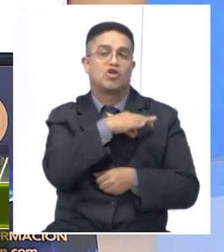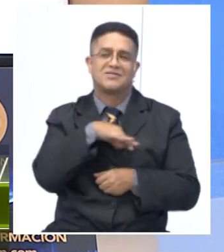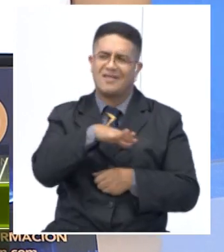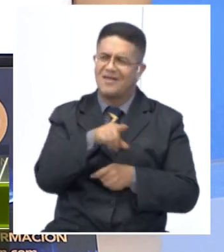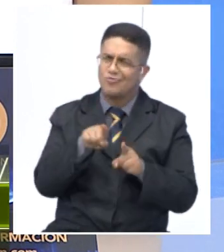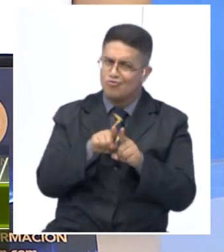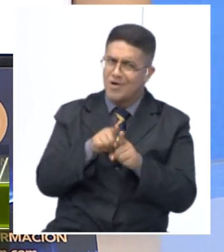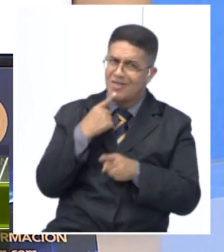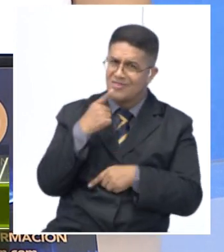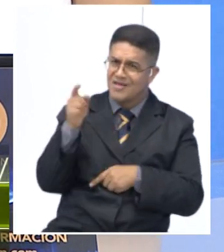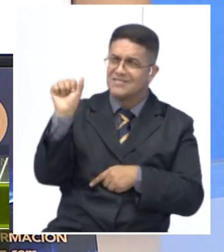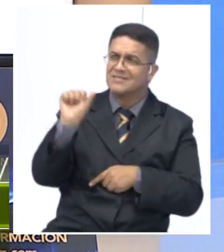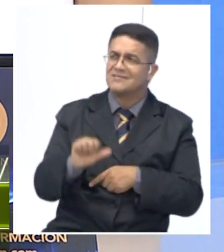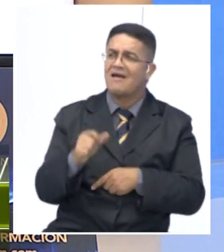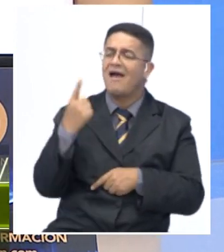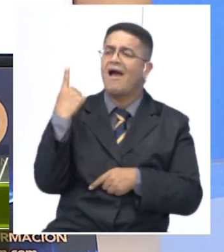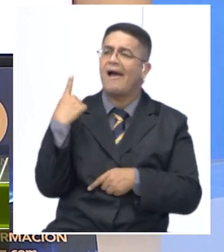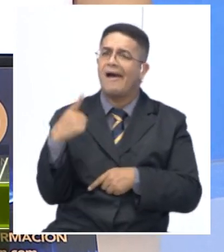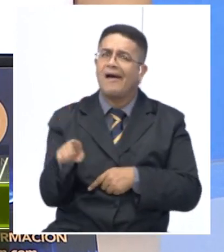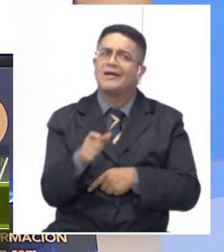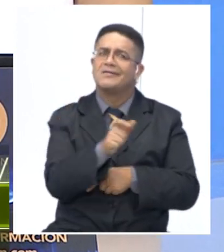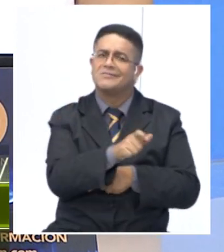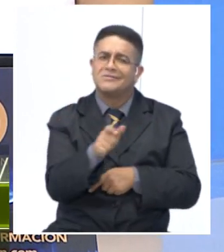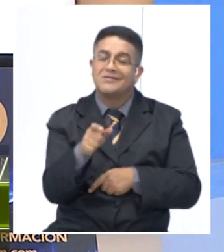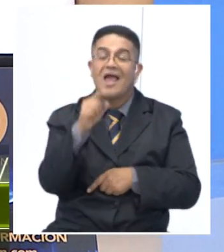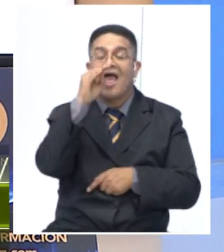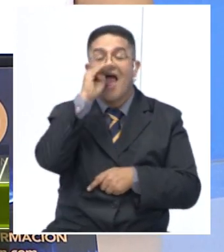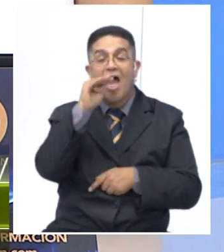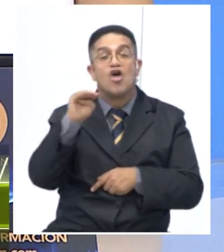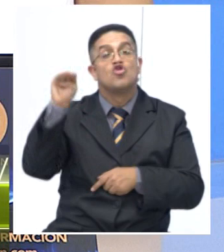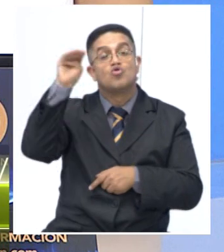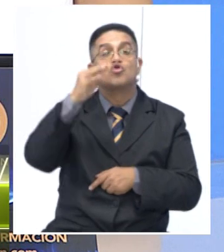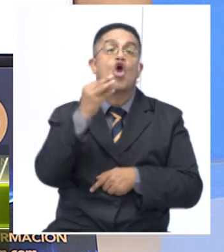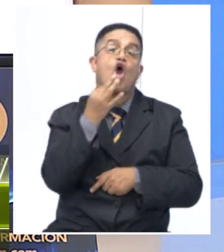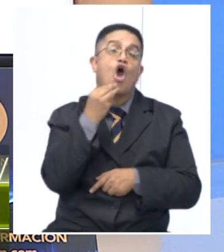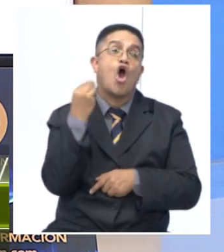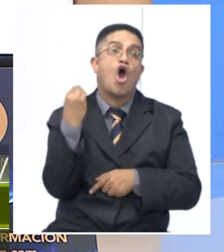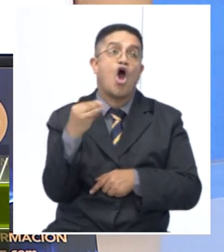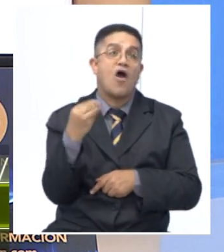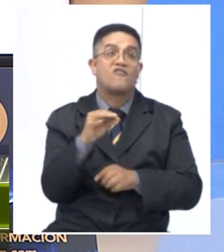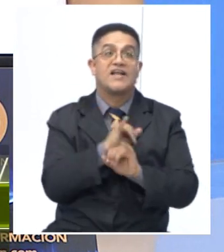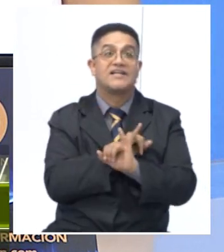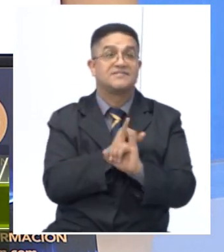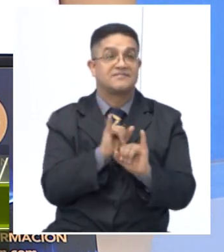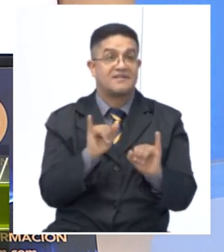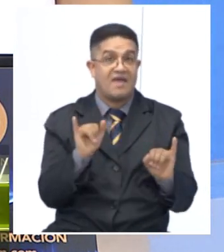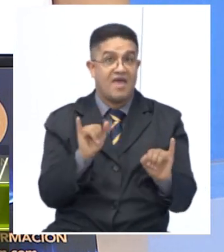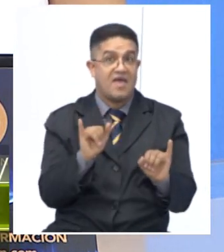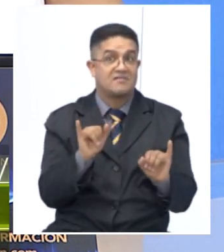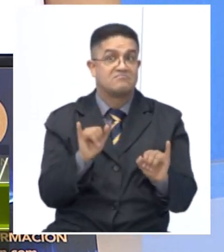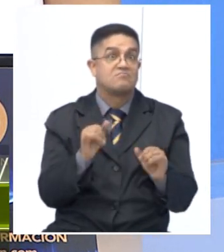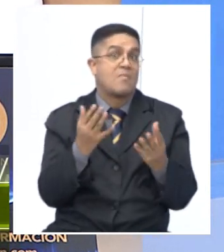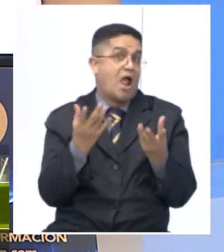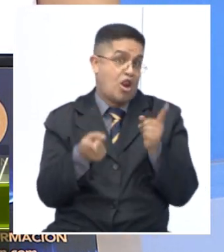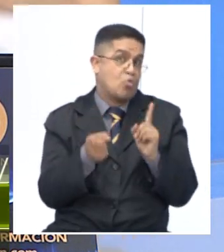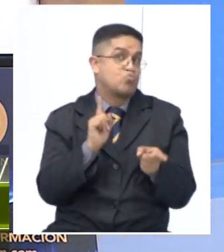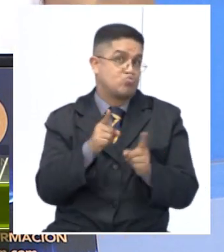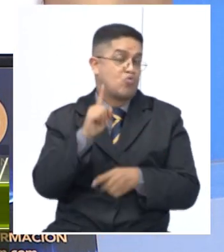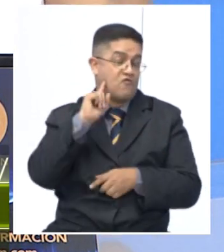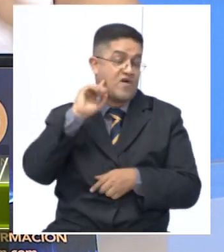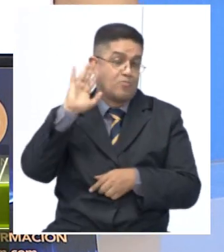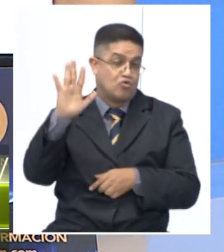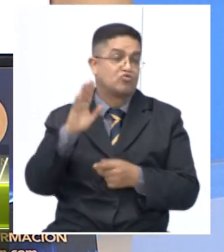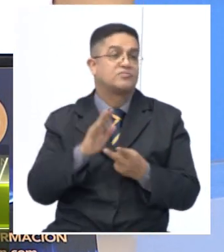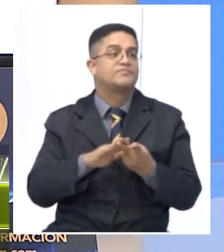principio, existen muchos de estos jóvenes, de estos adultos que ya forman parte, incluso son reconocidos en cada una de las áreas que hacen. Tenemos